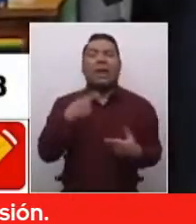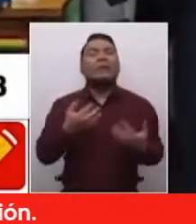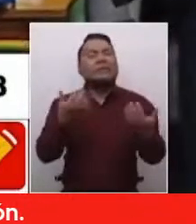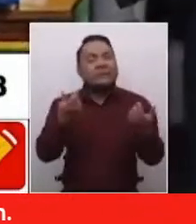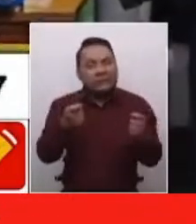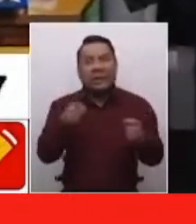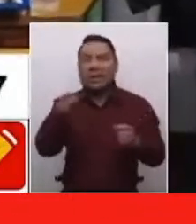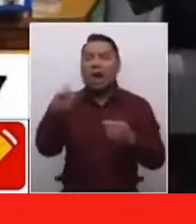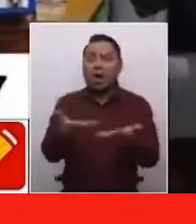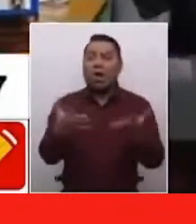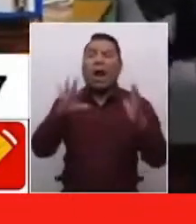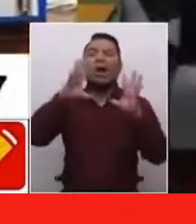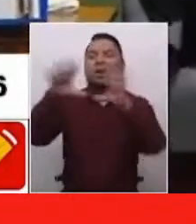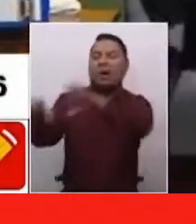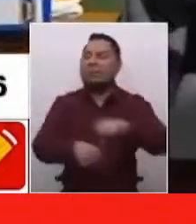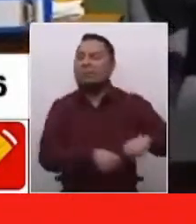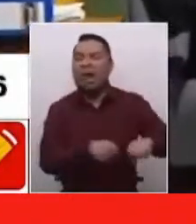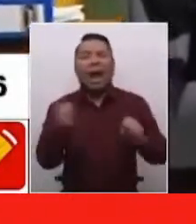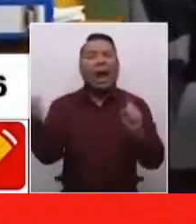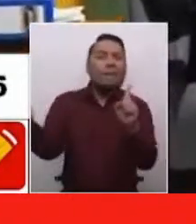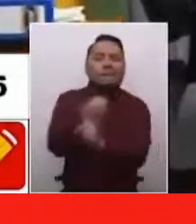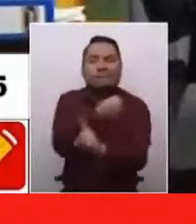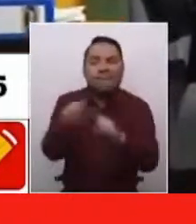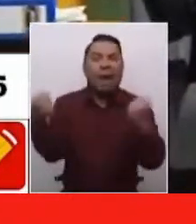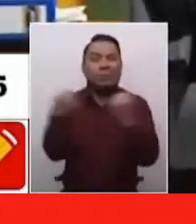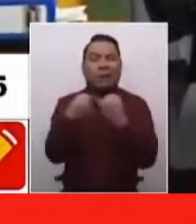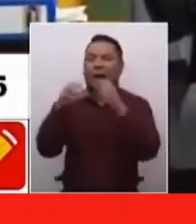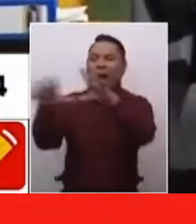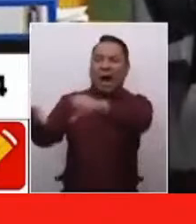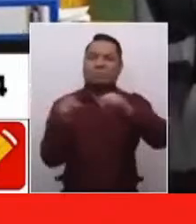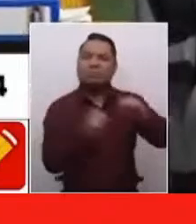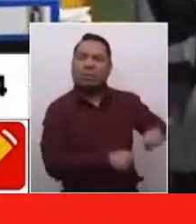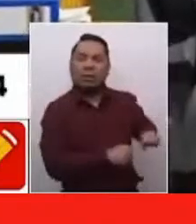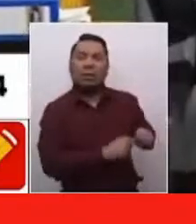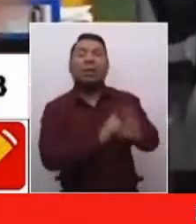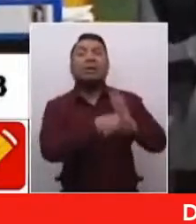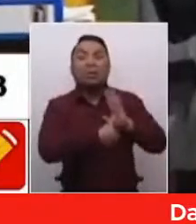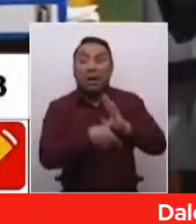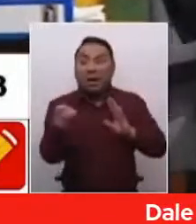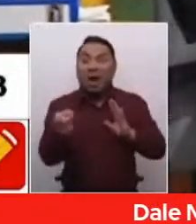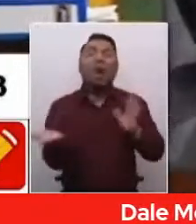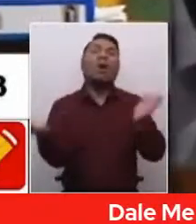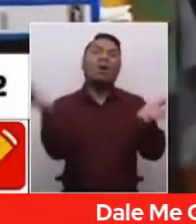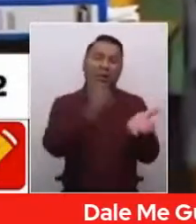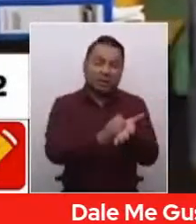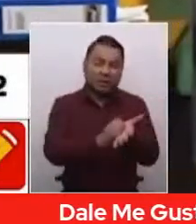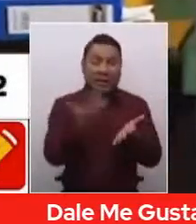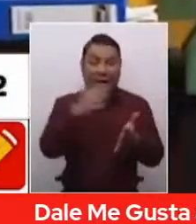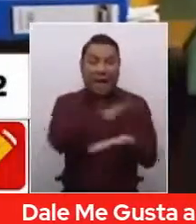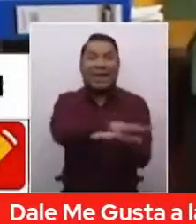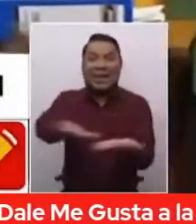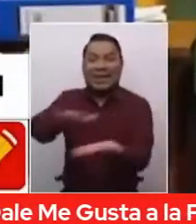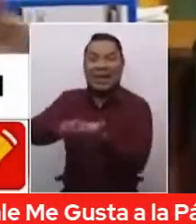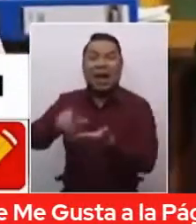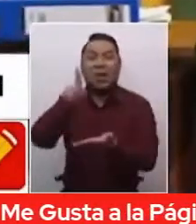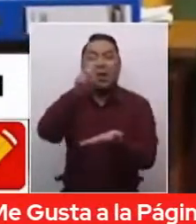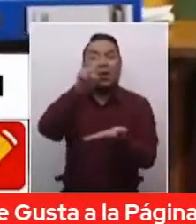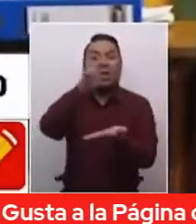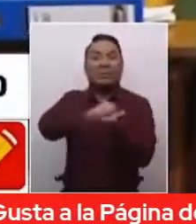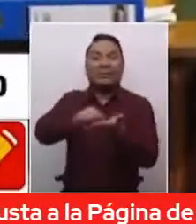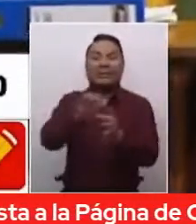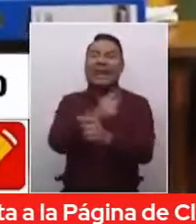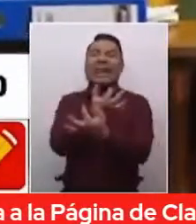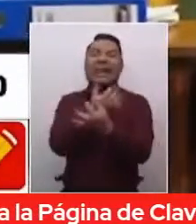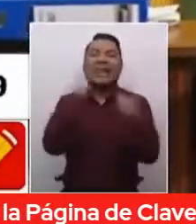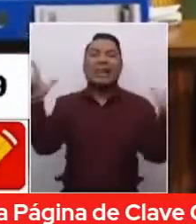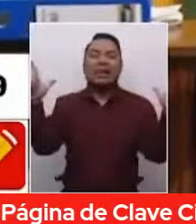formalización, quitándole sus cosas, ¿no? Golpeando a los comerciantes y a las finales, nuevamente, las calles que se limpiaron por 1 o 2 meses, los